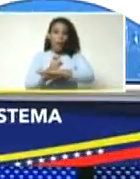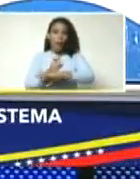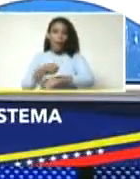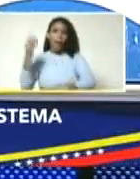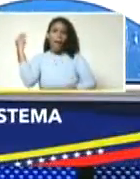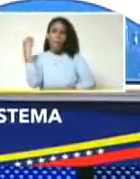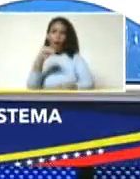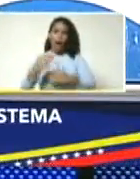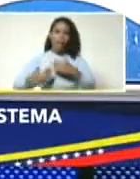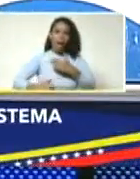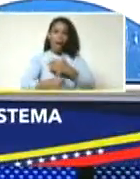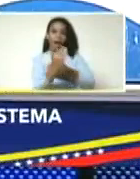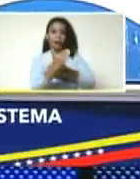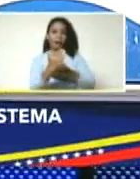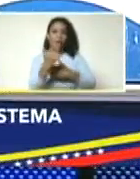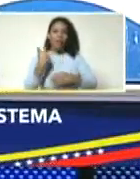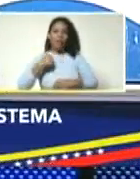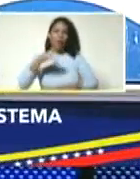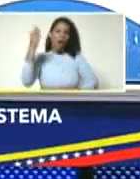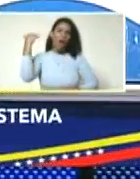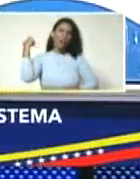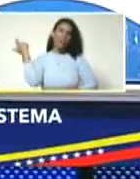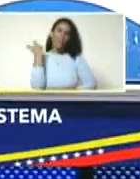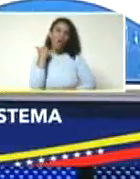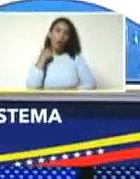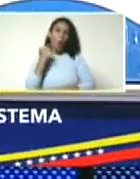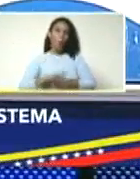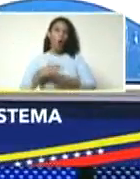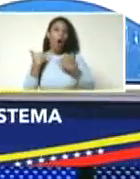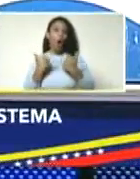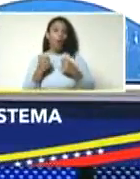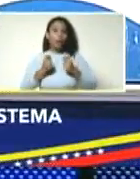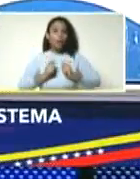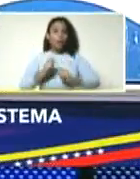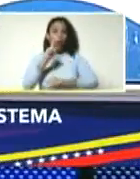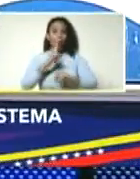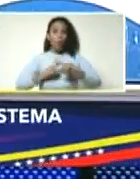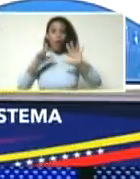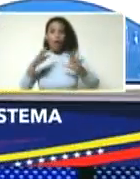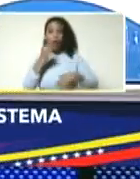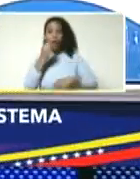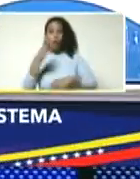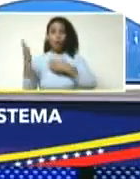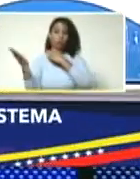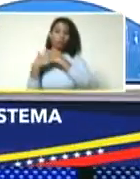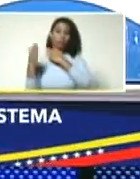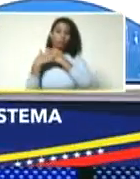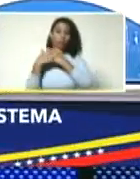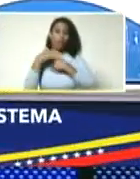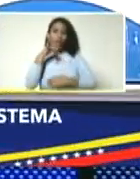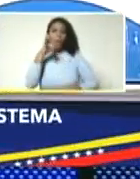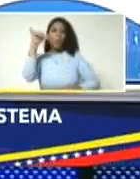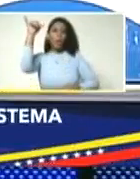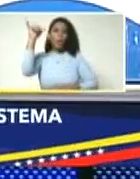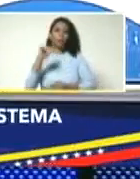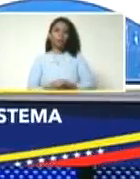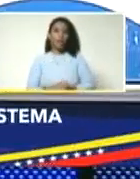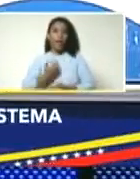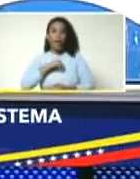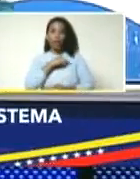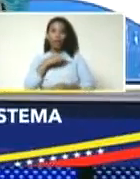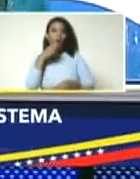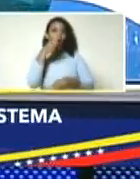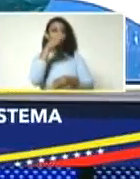más avanzada que la que teníamos, porque ahora se trata que el 1x10 nos alerta, nos denuncia, y nosotros